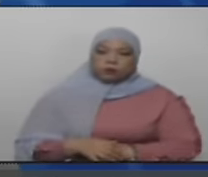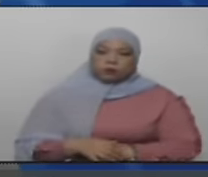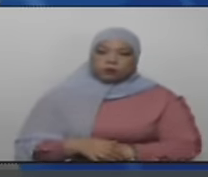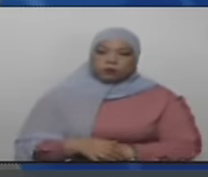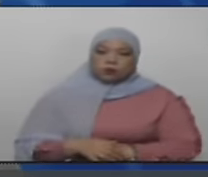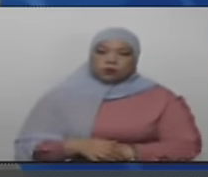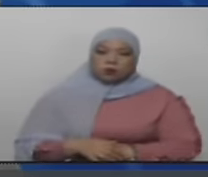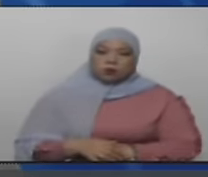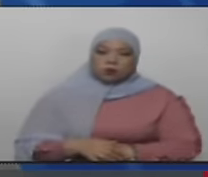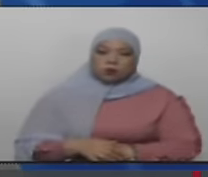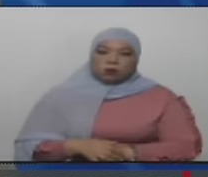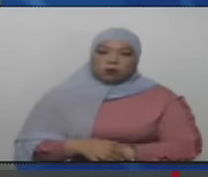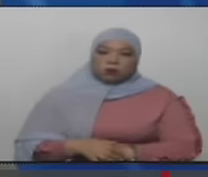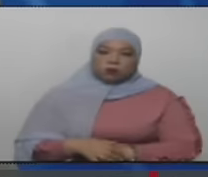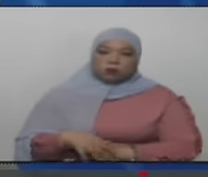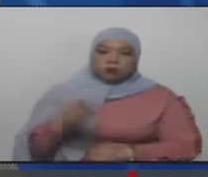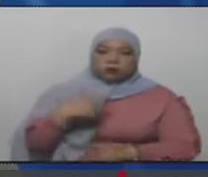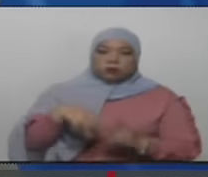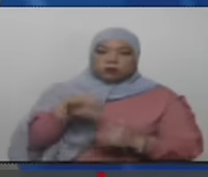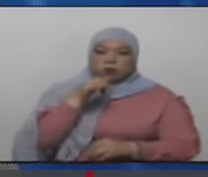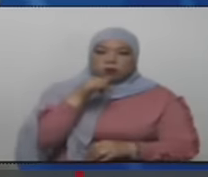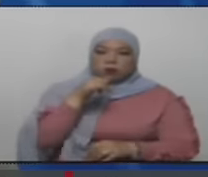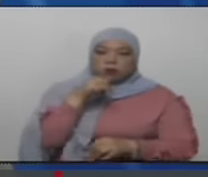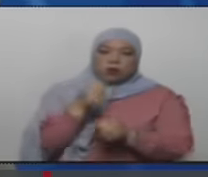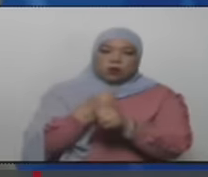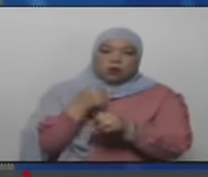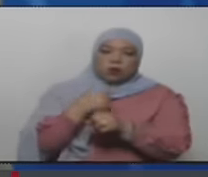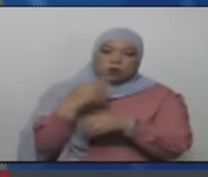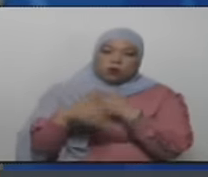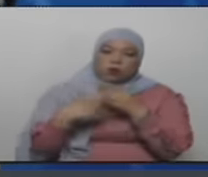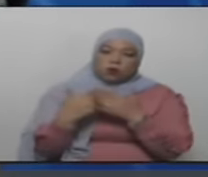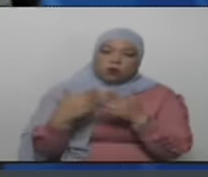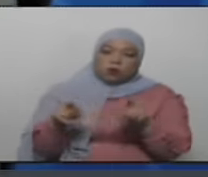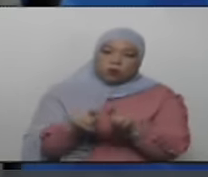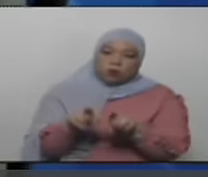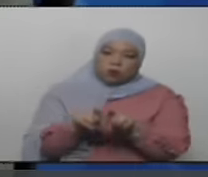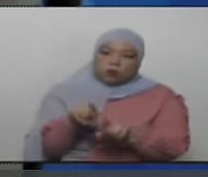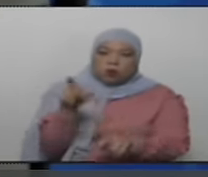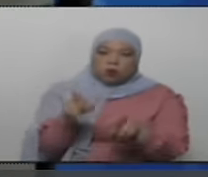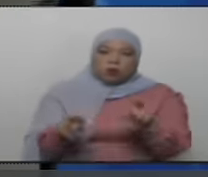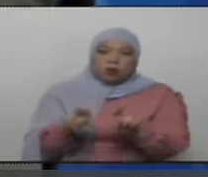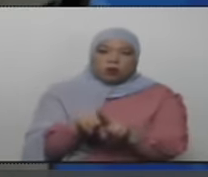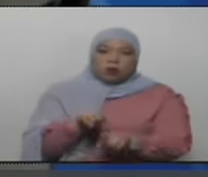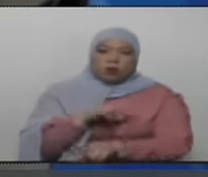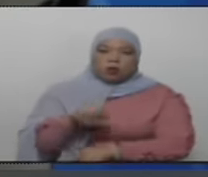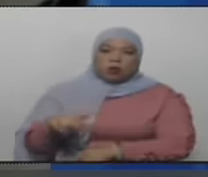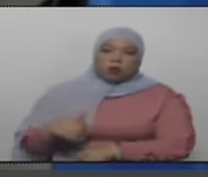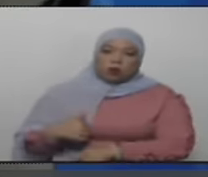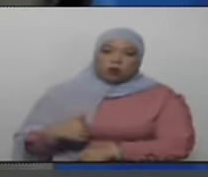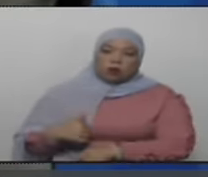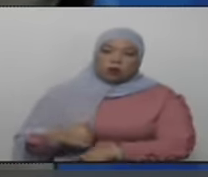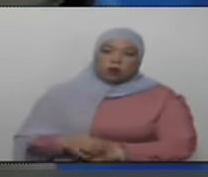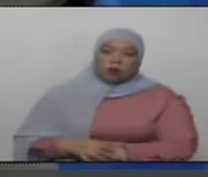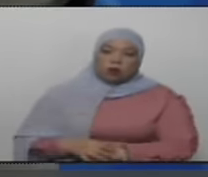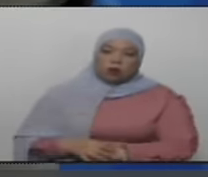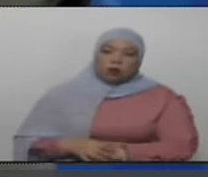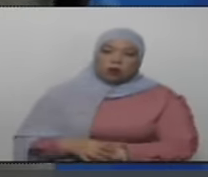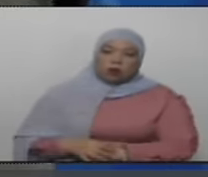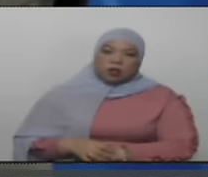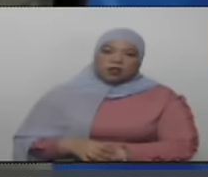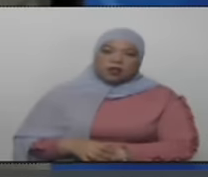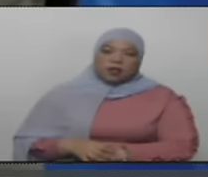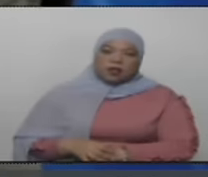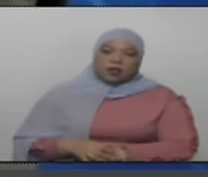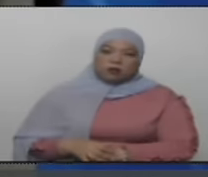humanidad. ¿Será humana la humanidad? Será. ¿Cuál es el objetivo? ¿La felicidad?